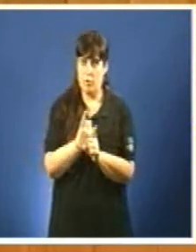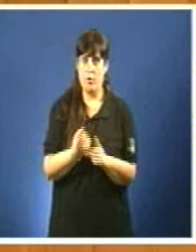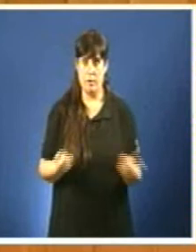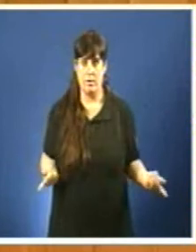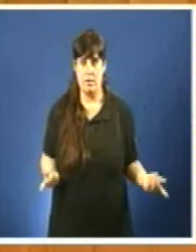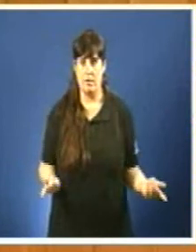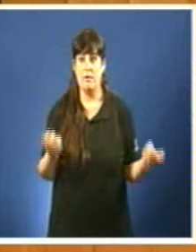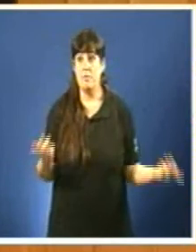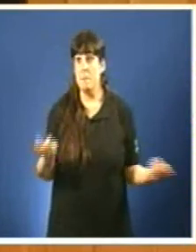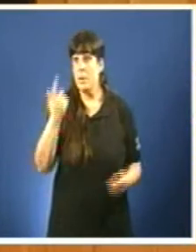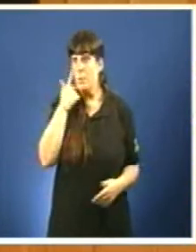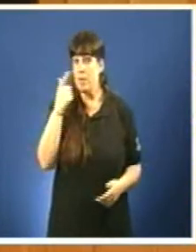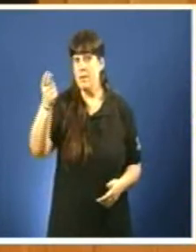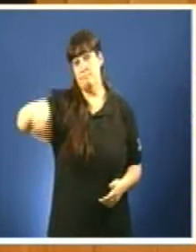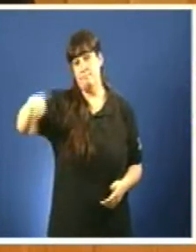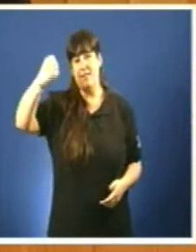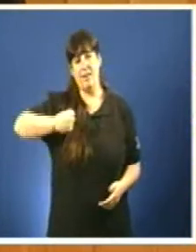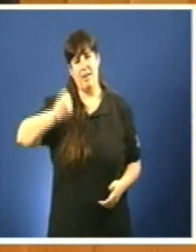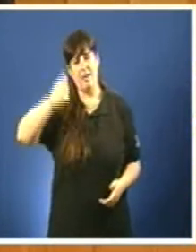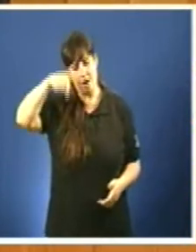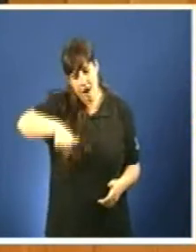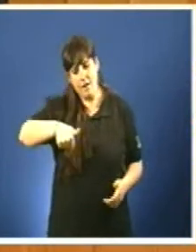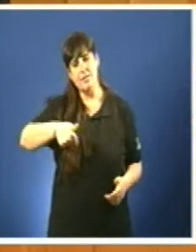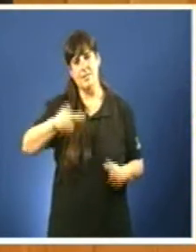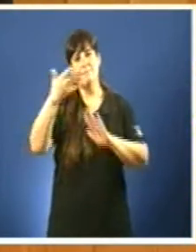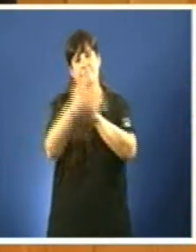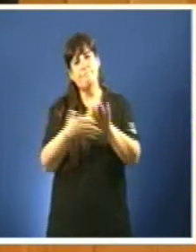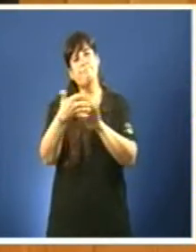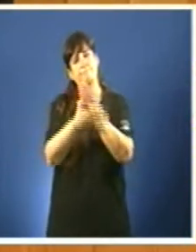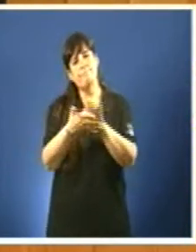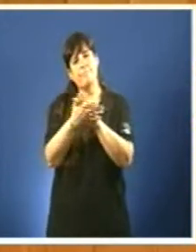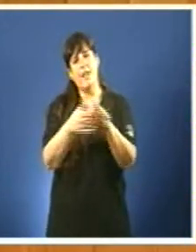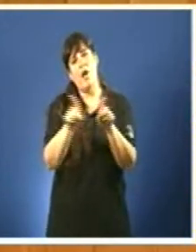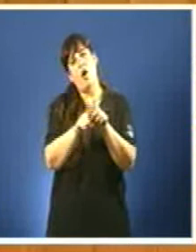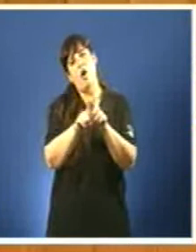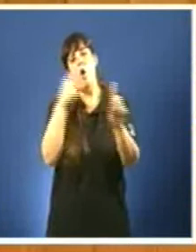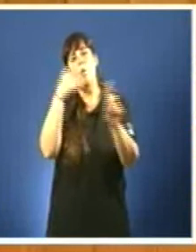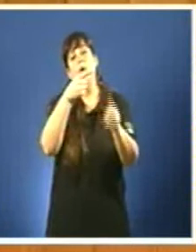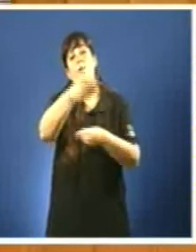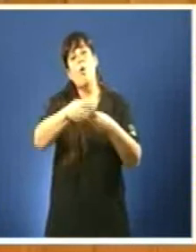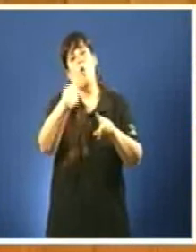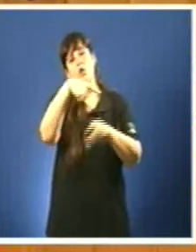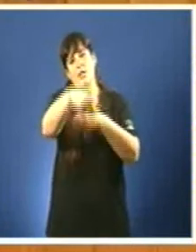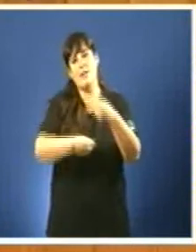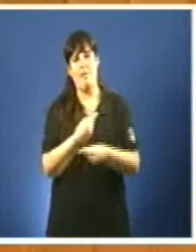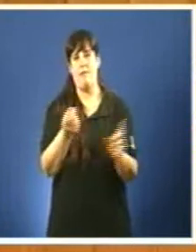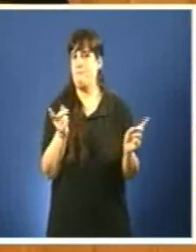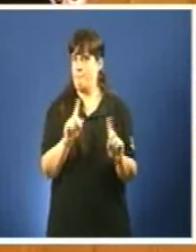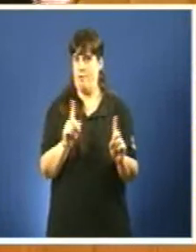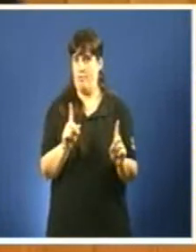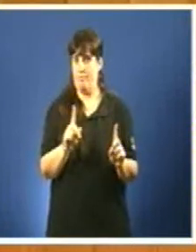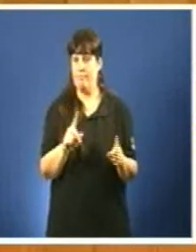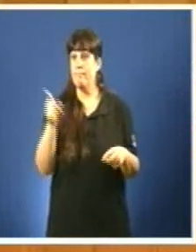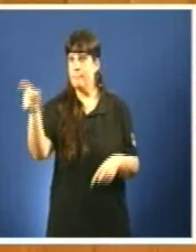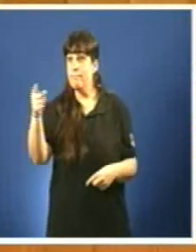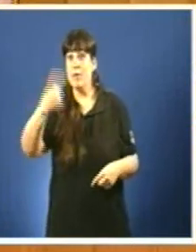Permítame que lle diga que non. Veu a facer que se fai. Mire, anuncia 5 leis. Lei de transparencia, cando